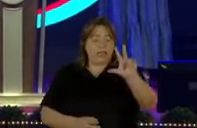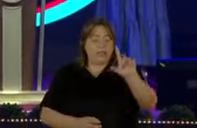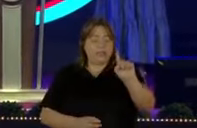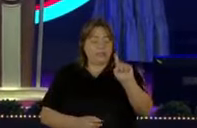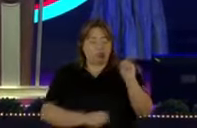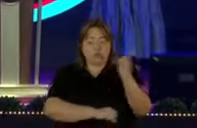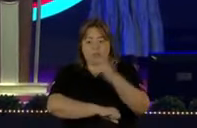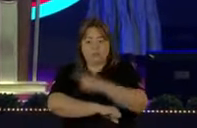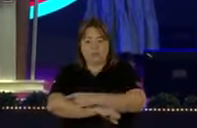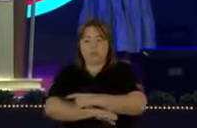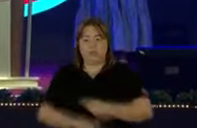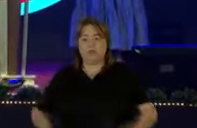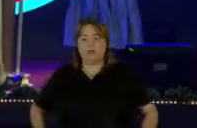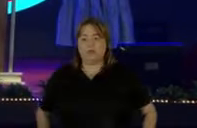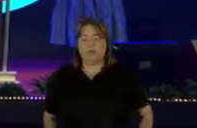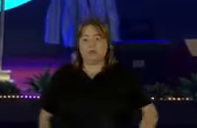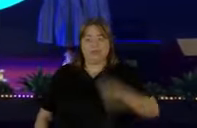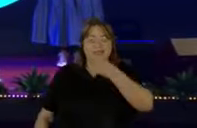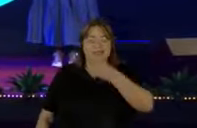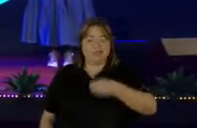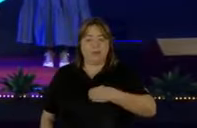diciembre.